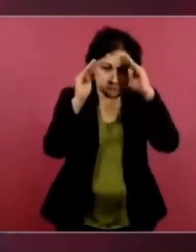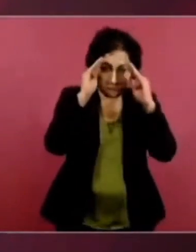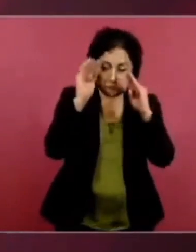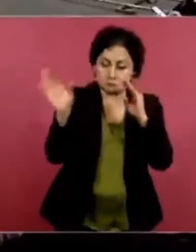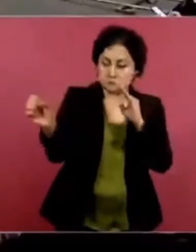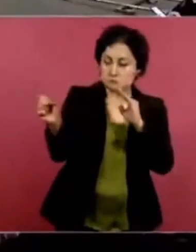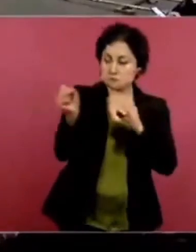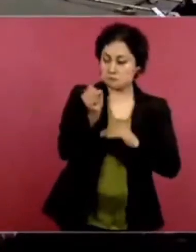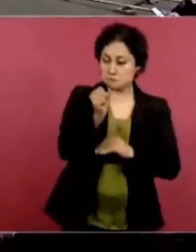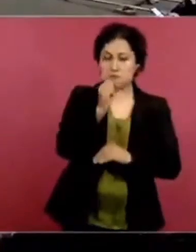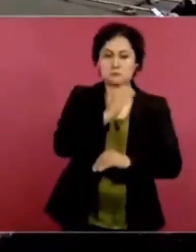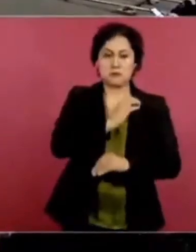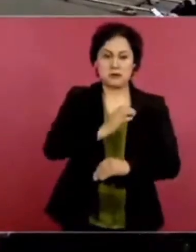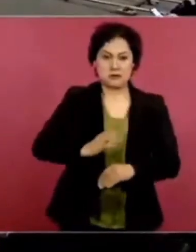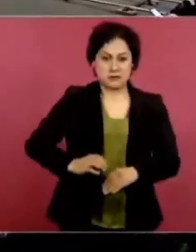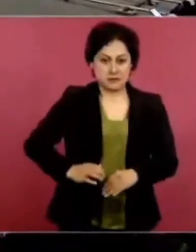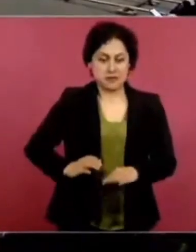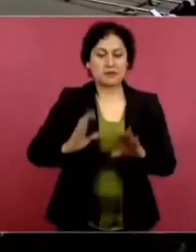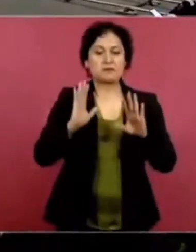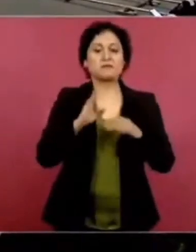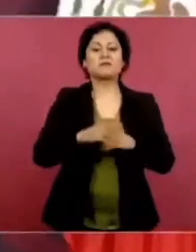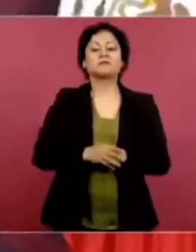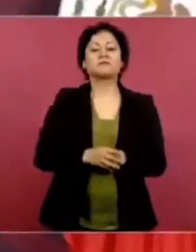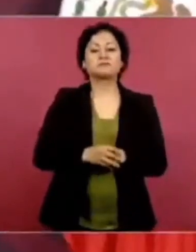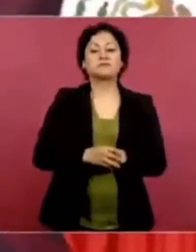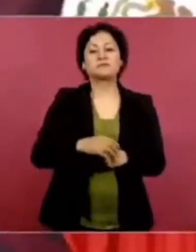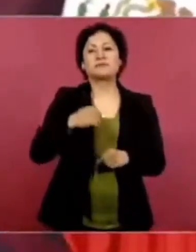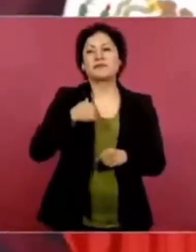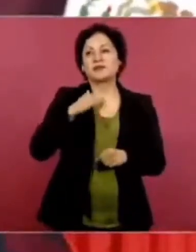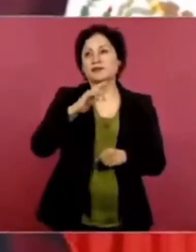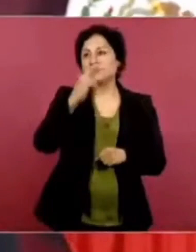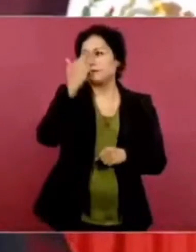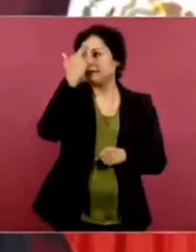Y recuerdo que así, con mucha prepotencia,